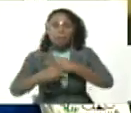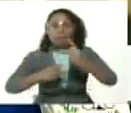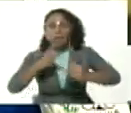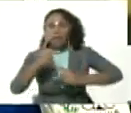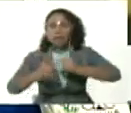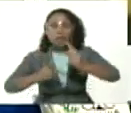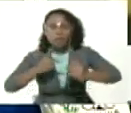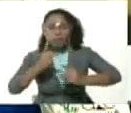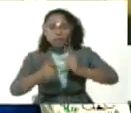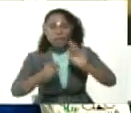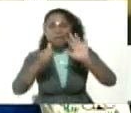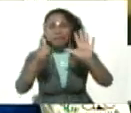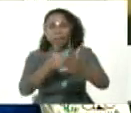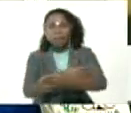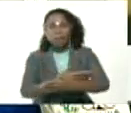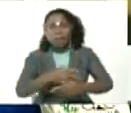produciendo